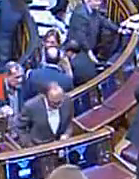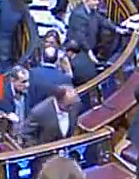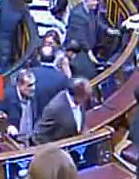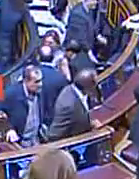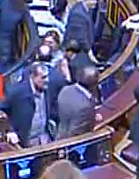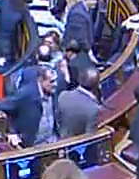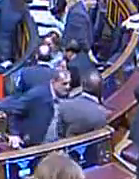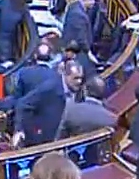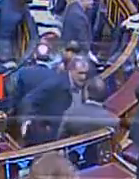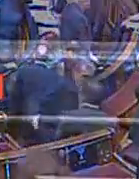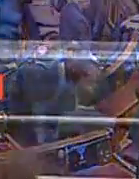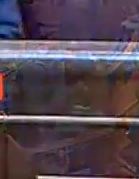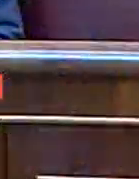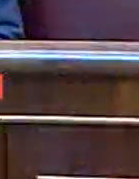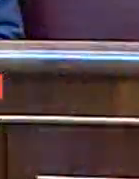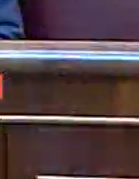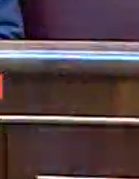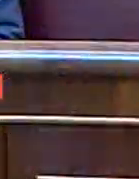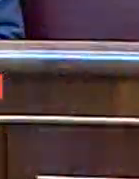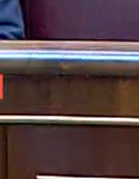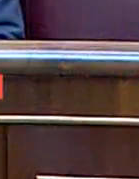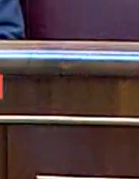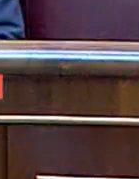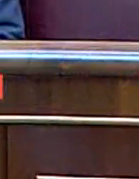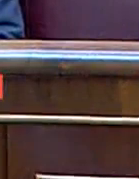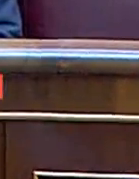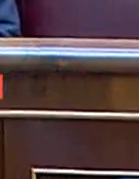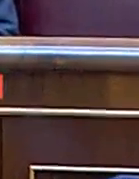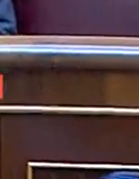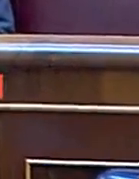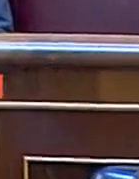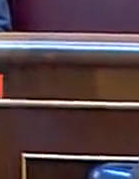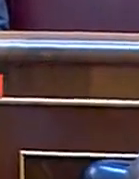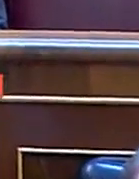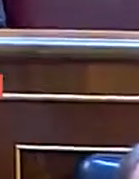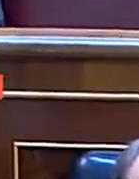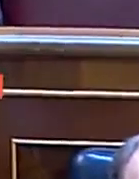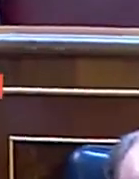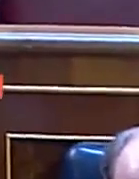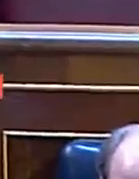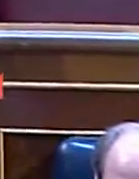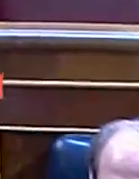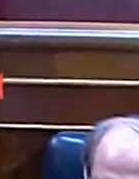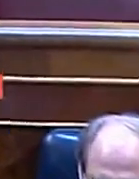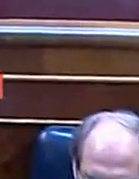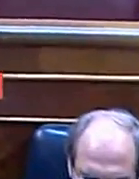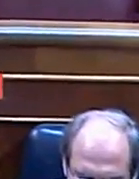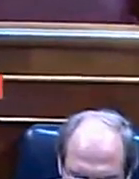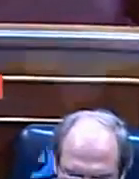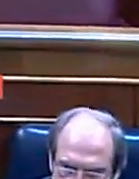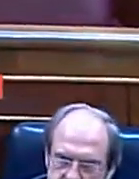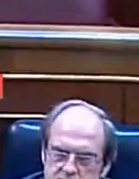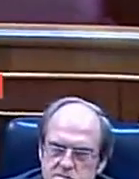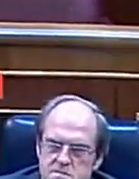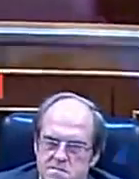impuestos para las rentas más altas que el presidente ya había anunciado que acometerá próximamente. Como les